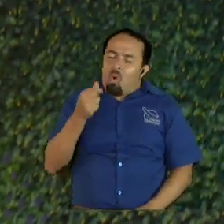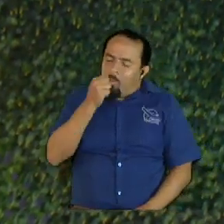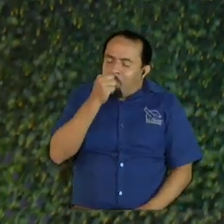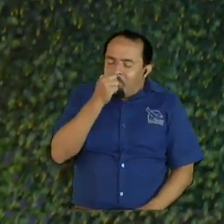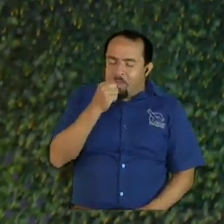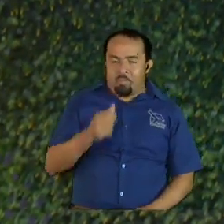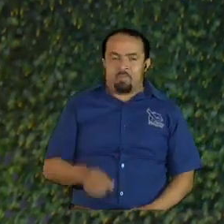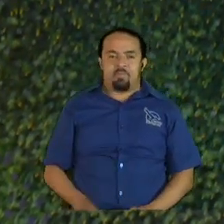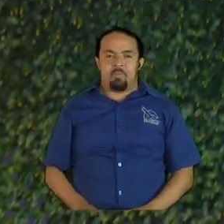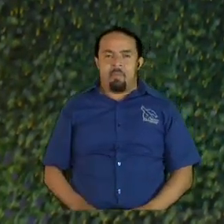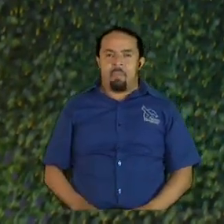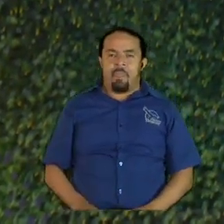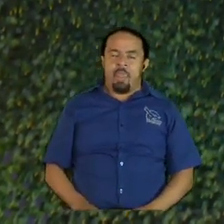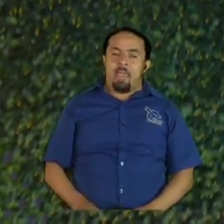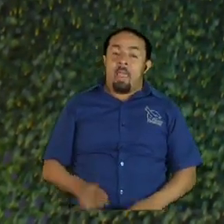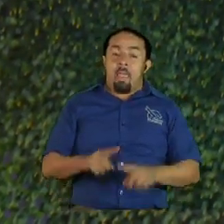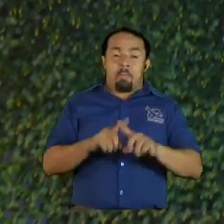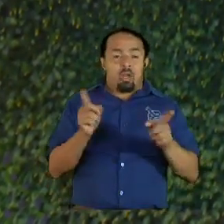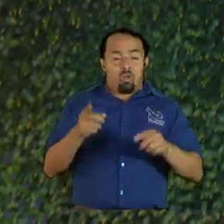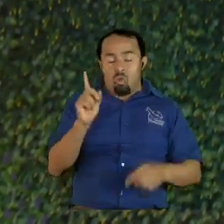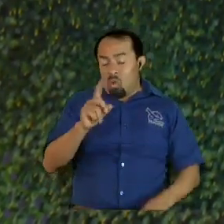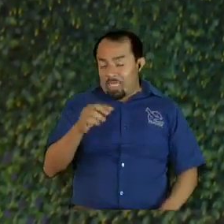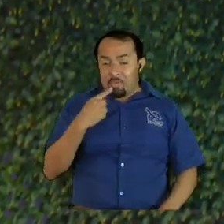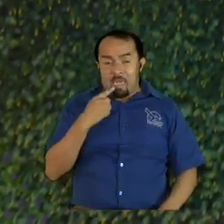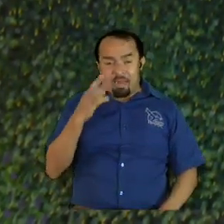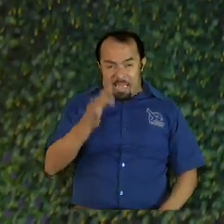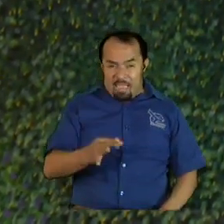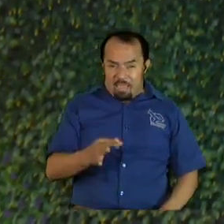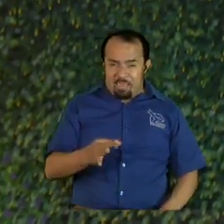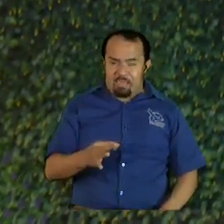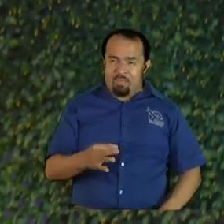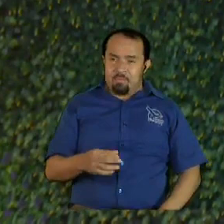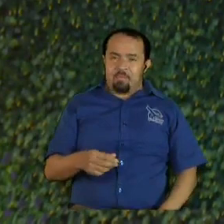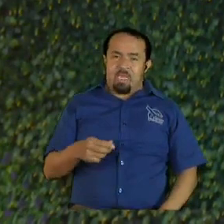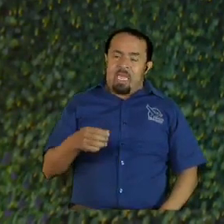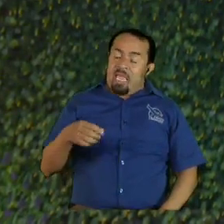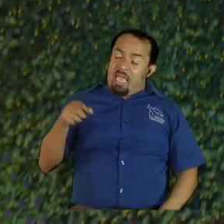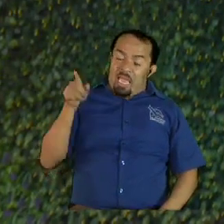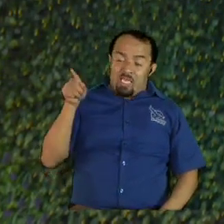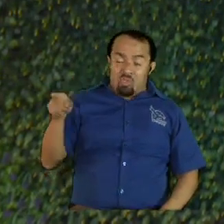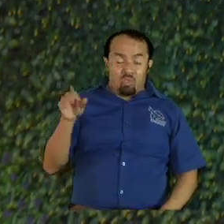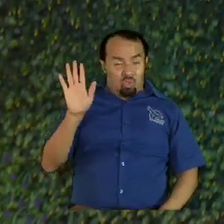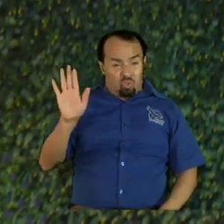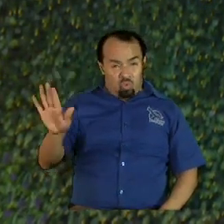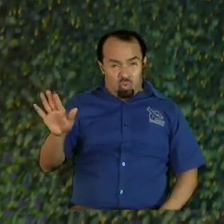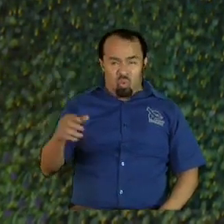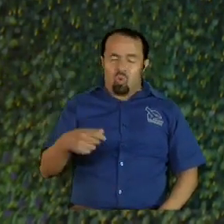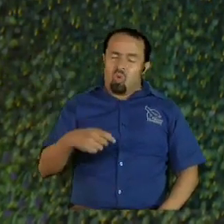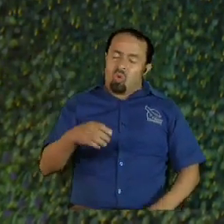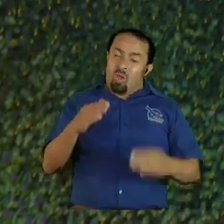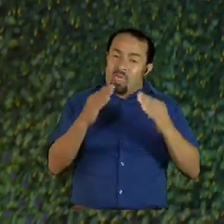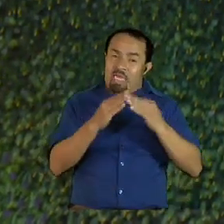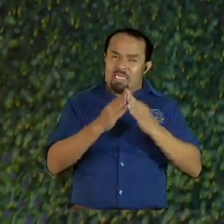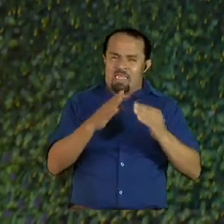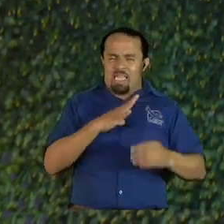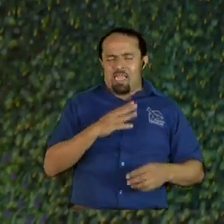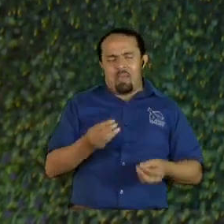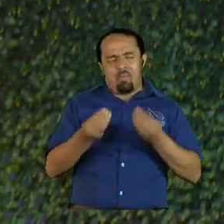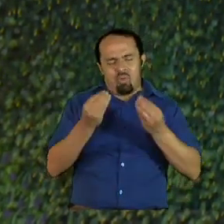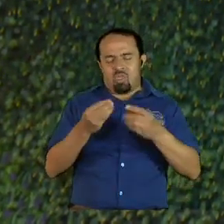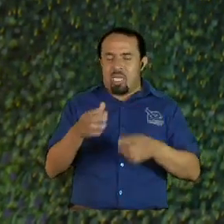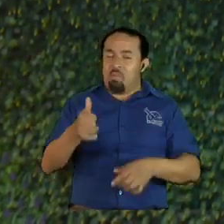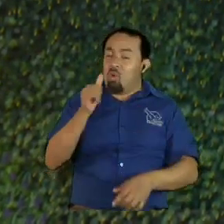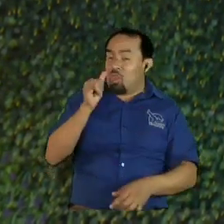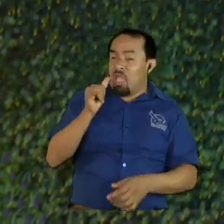todo controlado. Pero no es cierto, no es cierto. En su casa tiene un bar y tiene un montón de botellas y de vez en cuando se